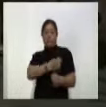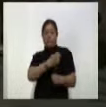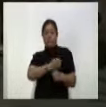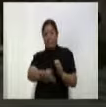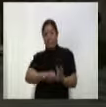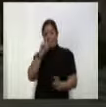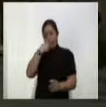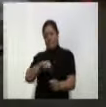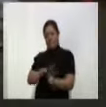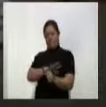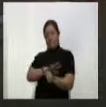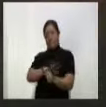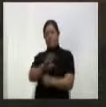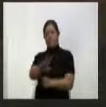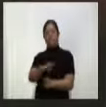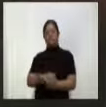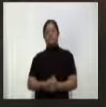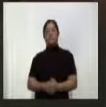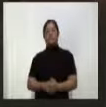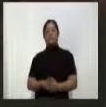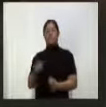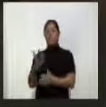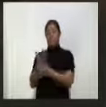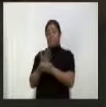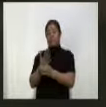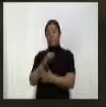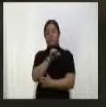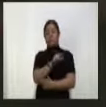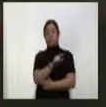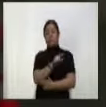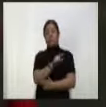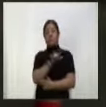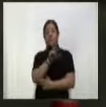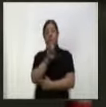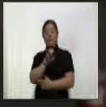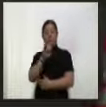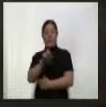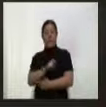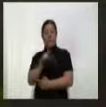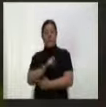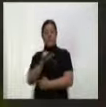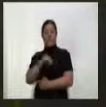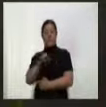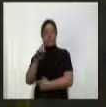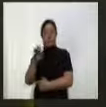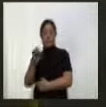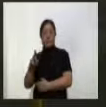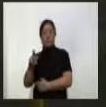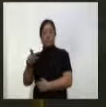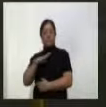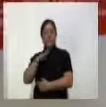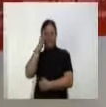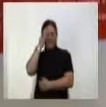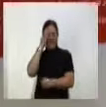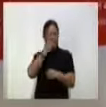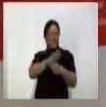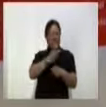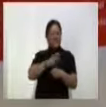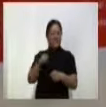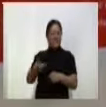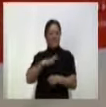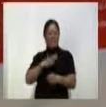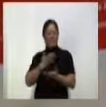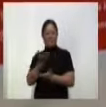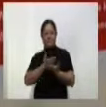COVID-19. De acuerdo con Luis Alexander Moscoso, viceministro de Salud y Prestación de Servicios, la llegada de este nuevo lote de